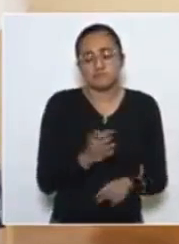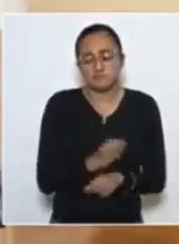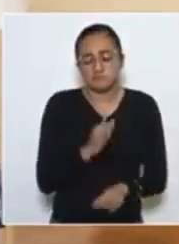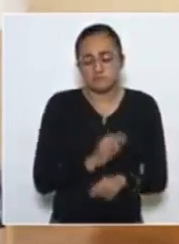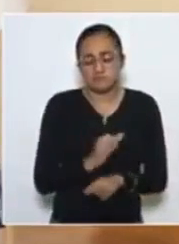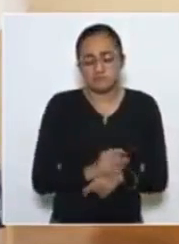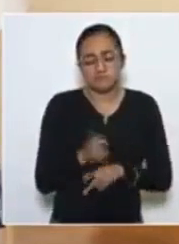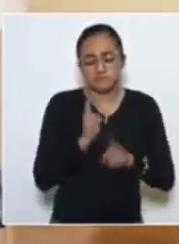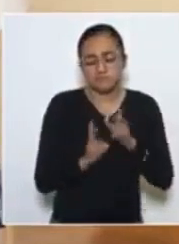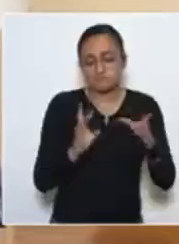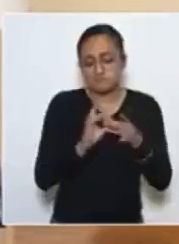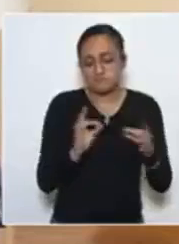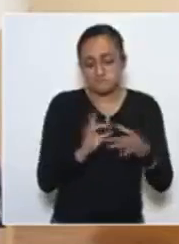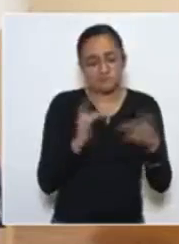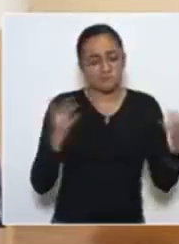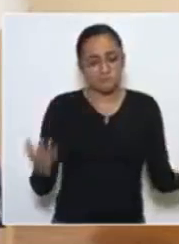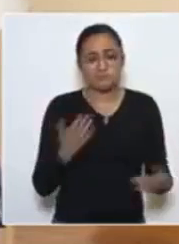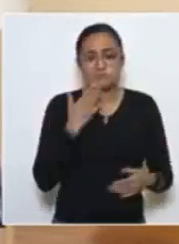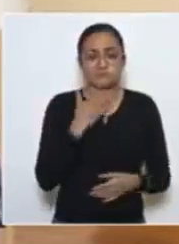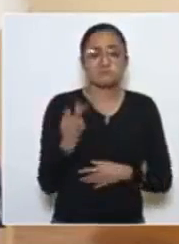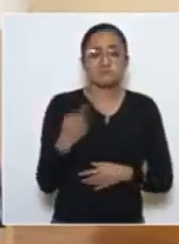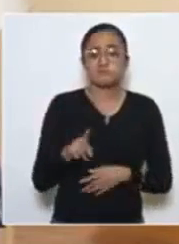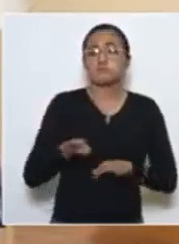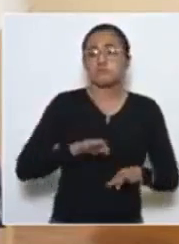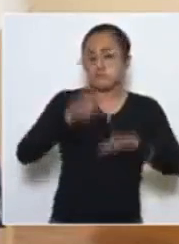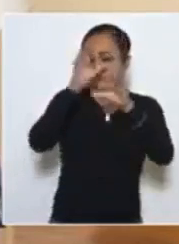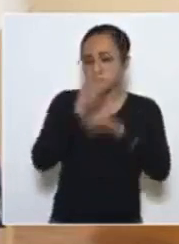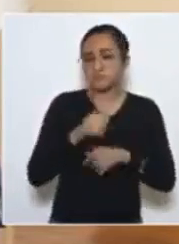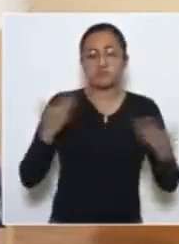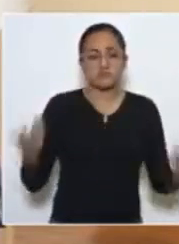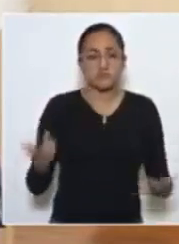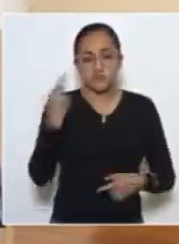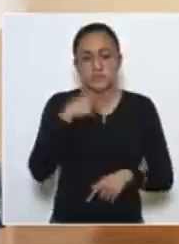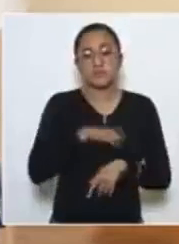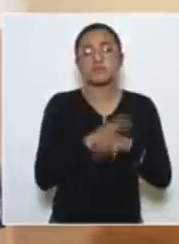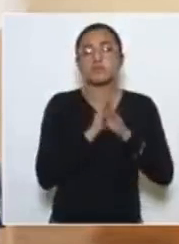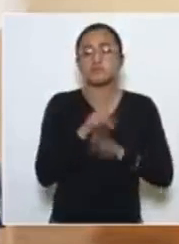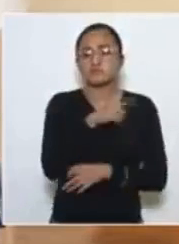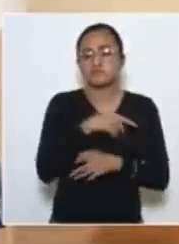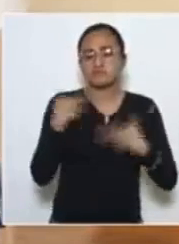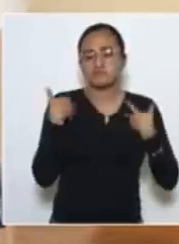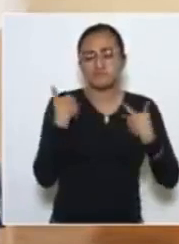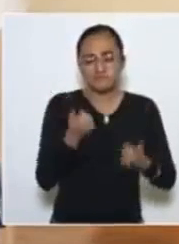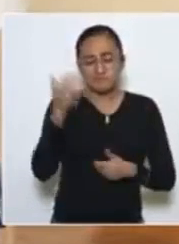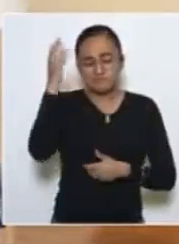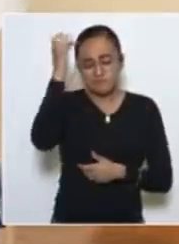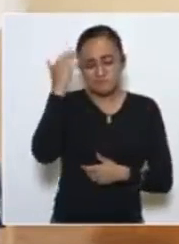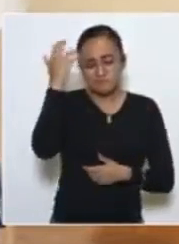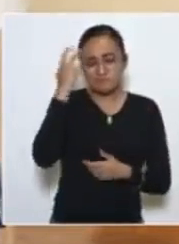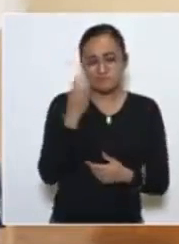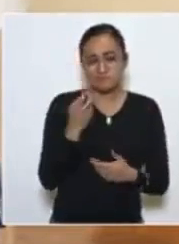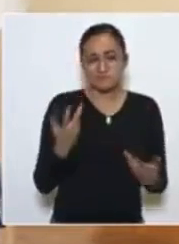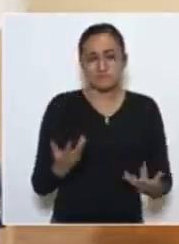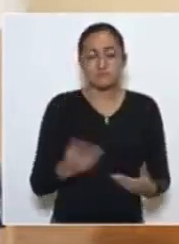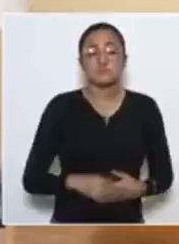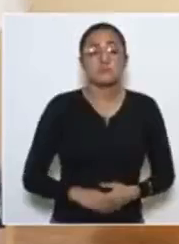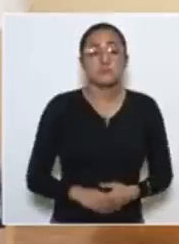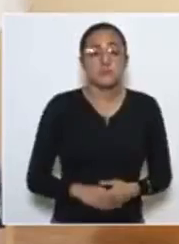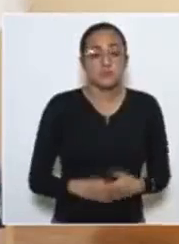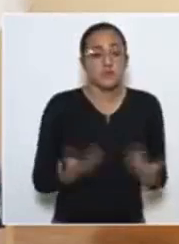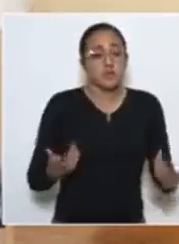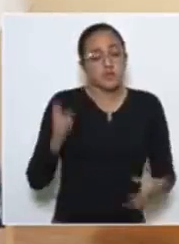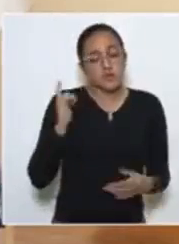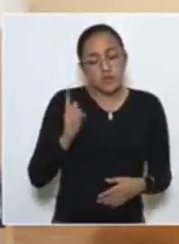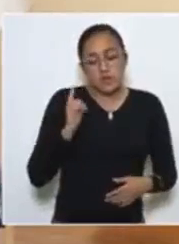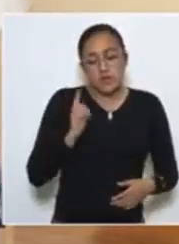es parte de la reforma laboral que se hizo, pero llamo a la reflexión. De verdad que sí. Ojalá